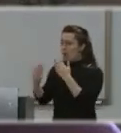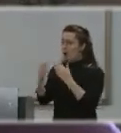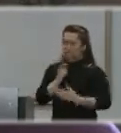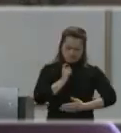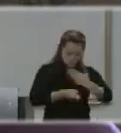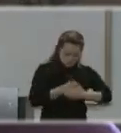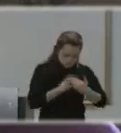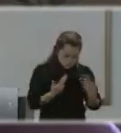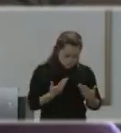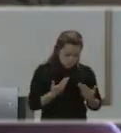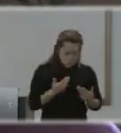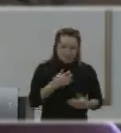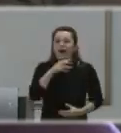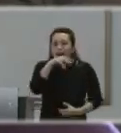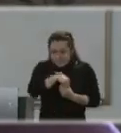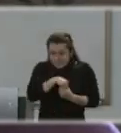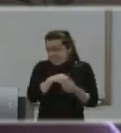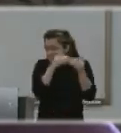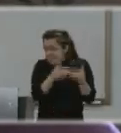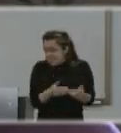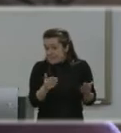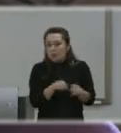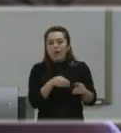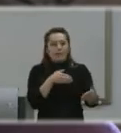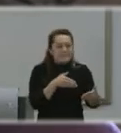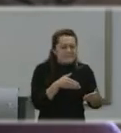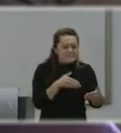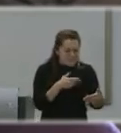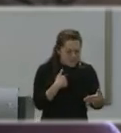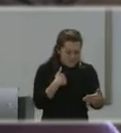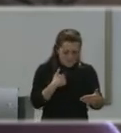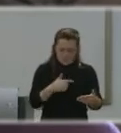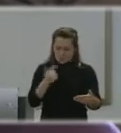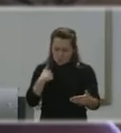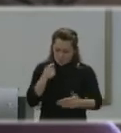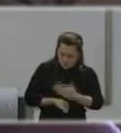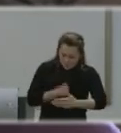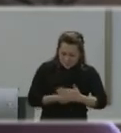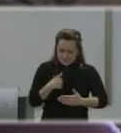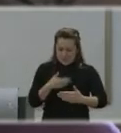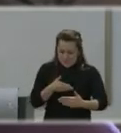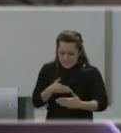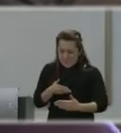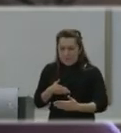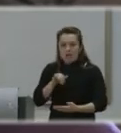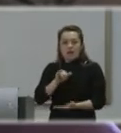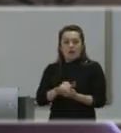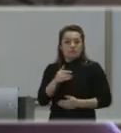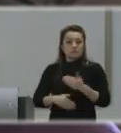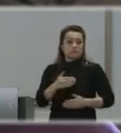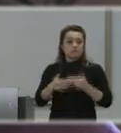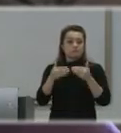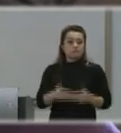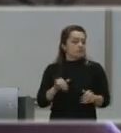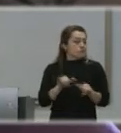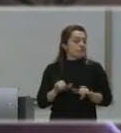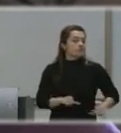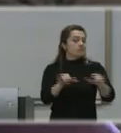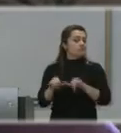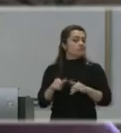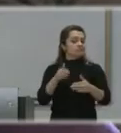las cosas. Creo que eso es como una barrera de, enfrentamos barreras y ciertas discapacidades que se nos presentan, que son las mismas